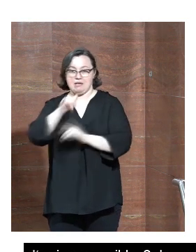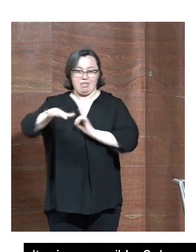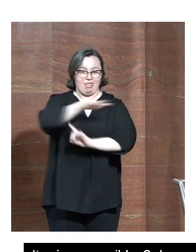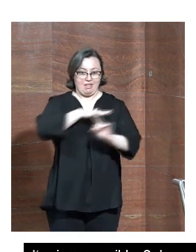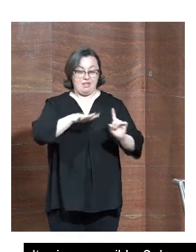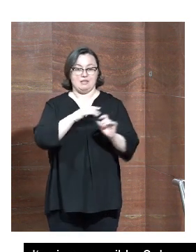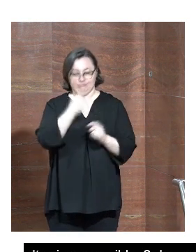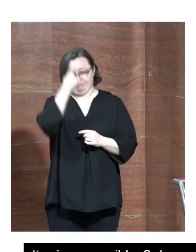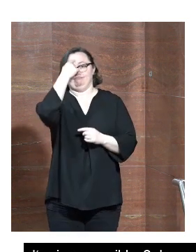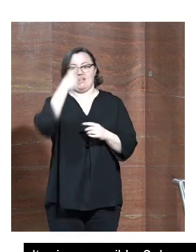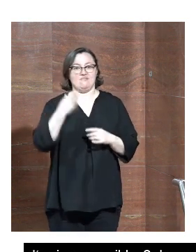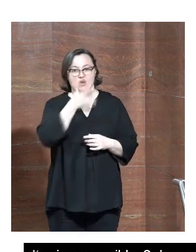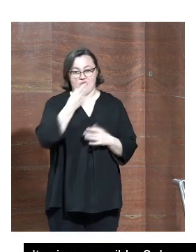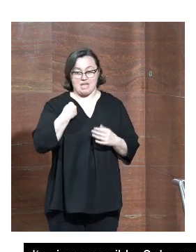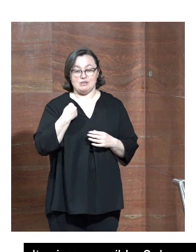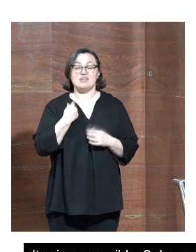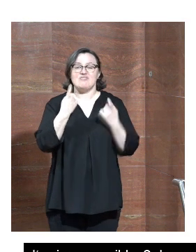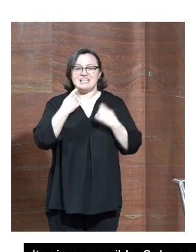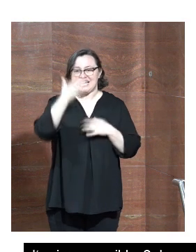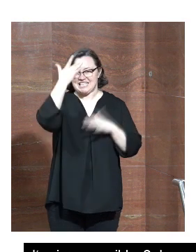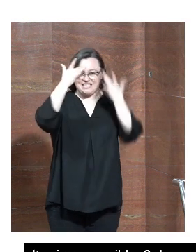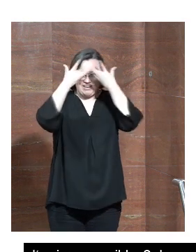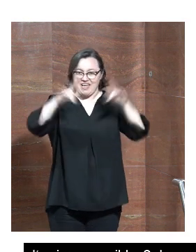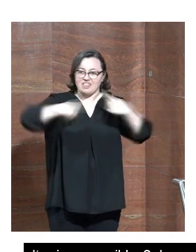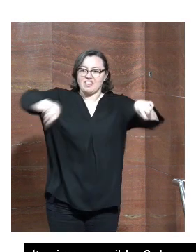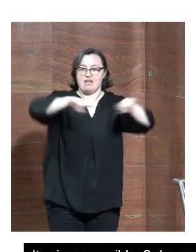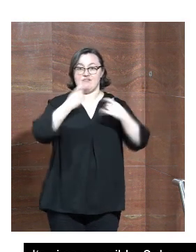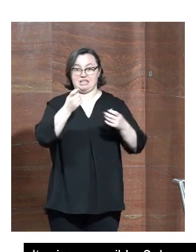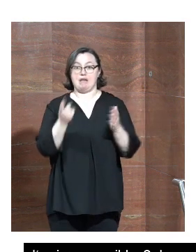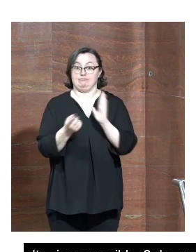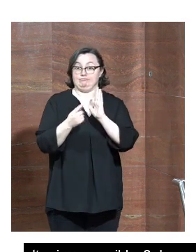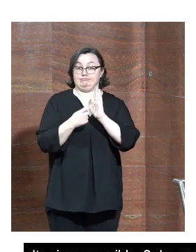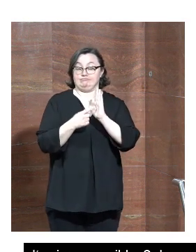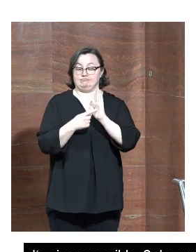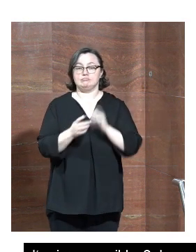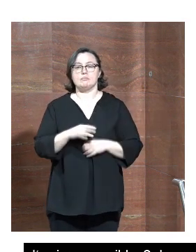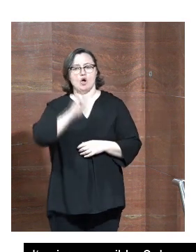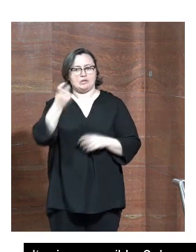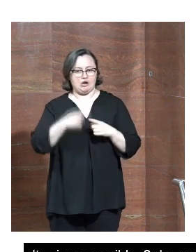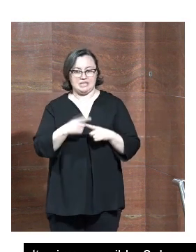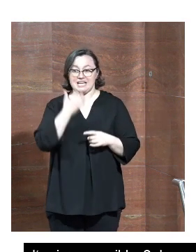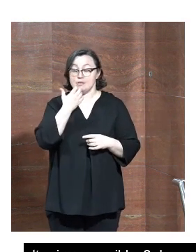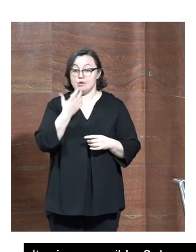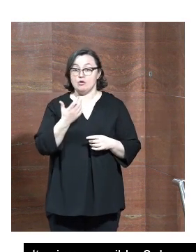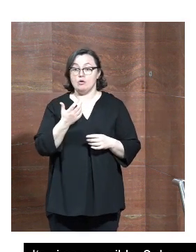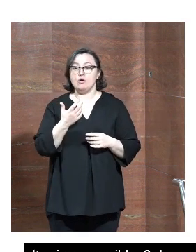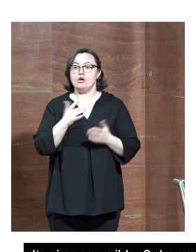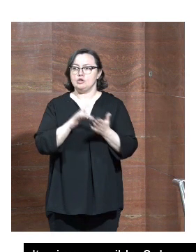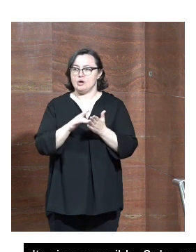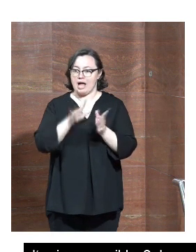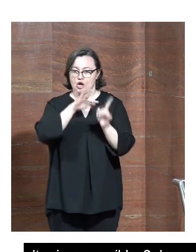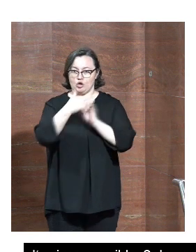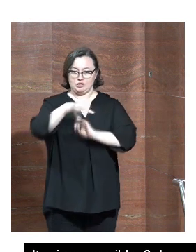creo que hay un tema muy importante alrededor de la sensibilidad. Luego, os voy a decir otra cosa. Por ejemplo, que facilita, y en